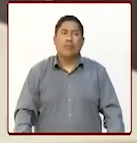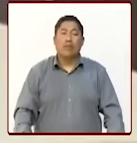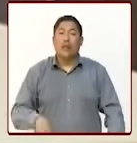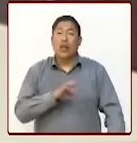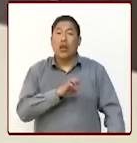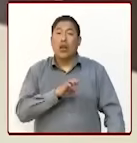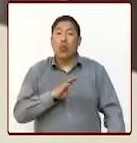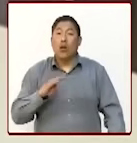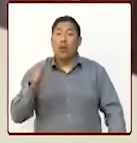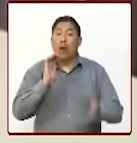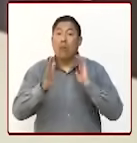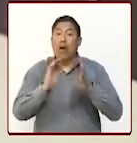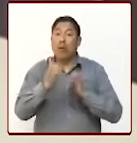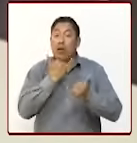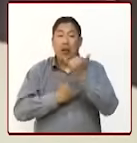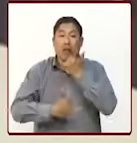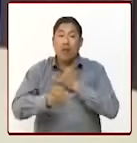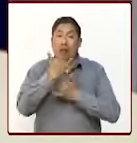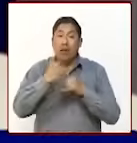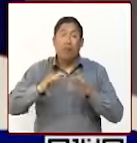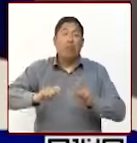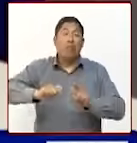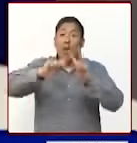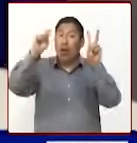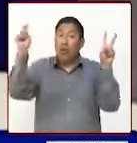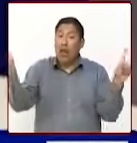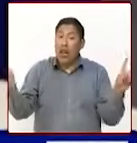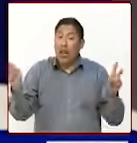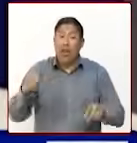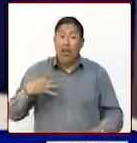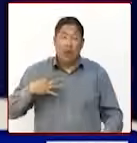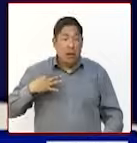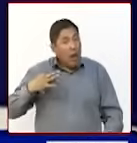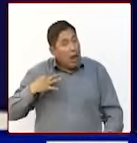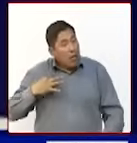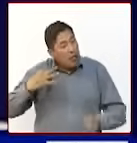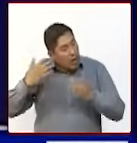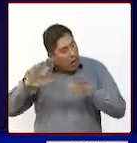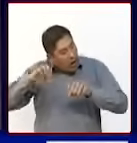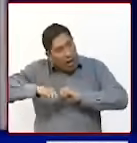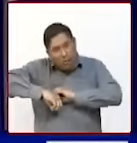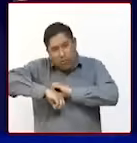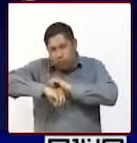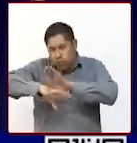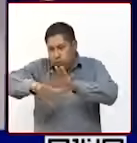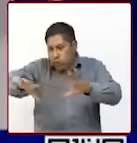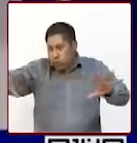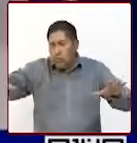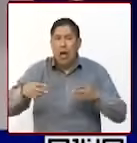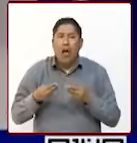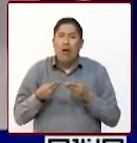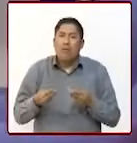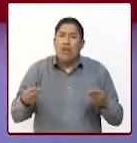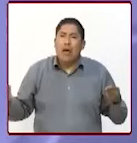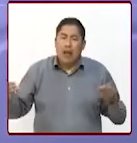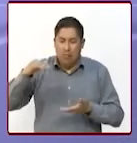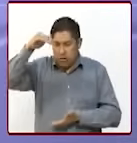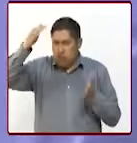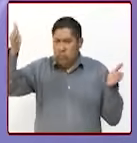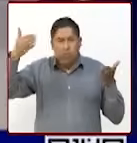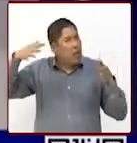En Cochabamba vamos a hablar de lo que está ocurriendo en Villa Tunari, porque en el trópico ya se ha distribuido todo el material censal.